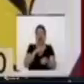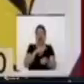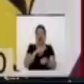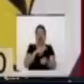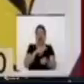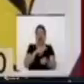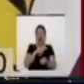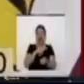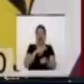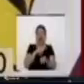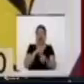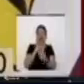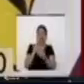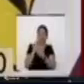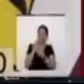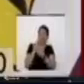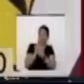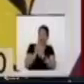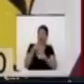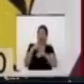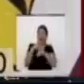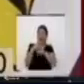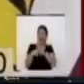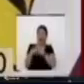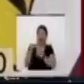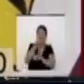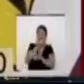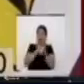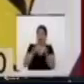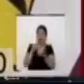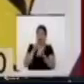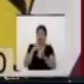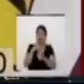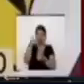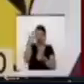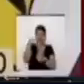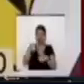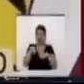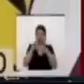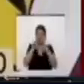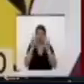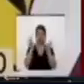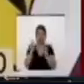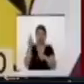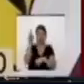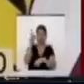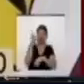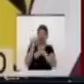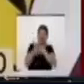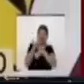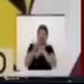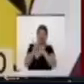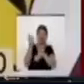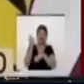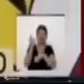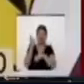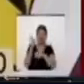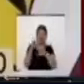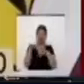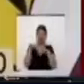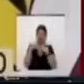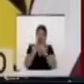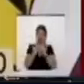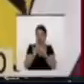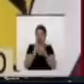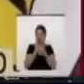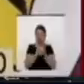menos daños al medio ambiente. Y sé que este tema en los congresistas de Estados Unidos está atrayendo la